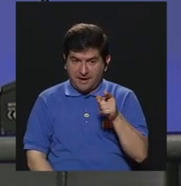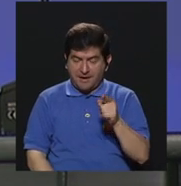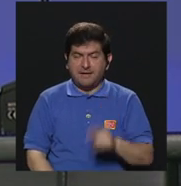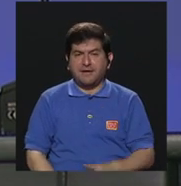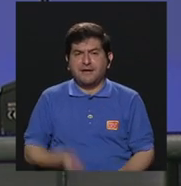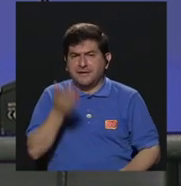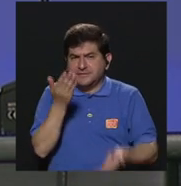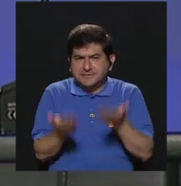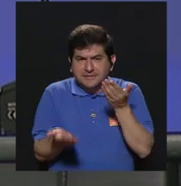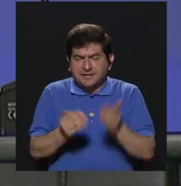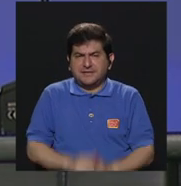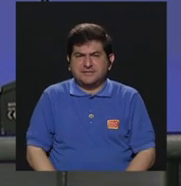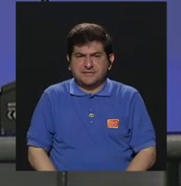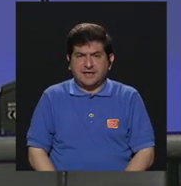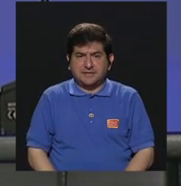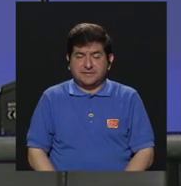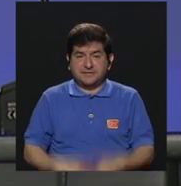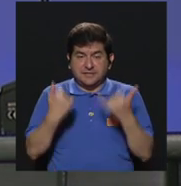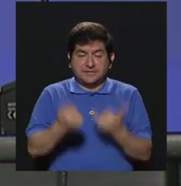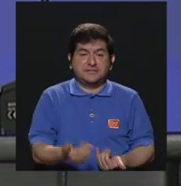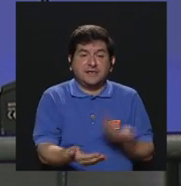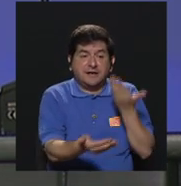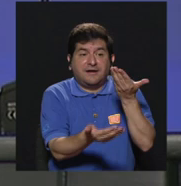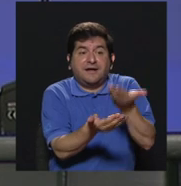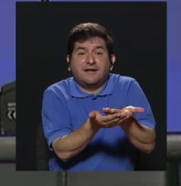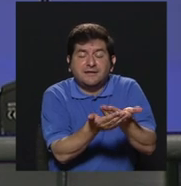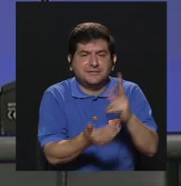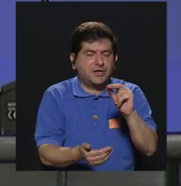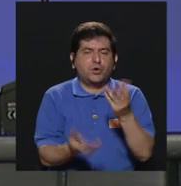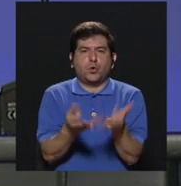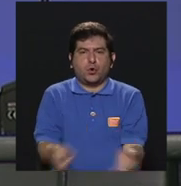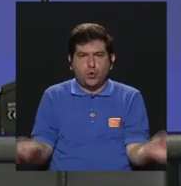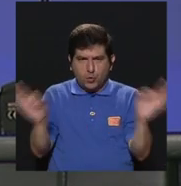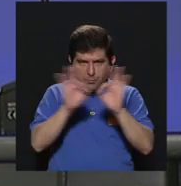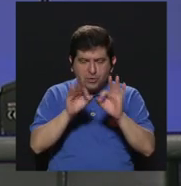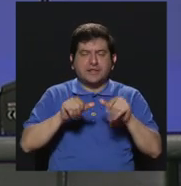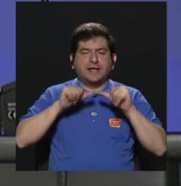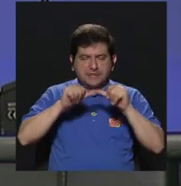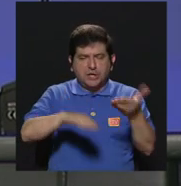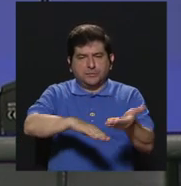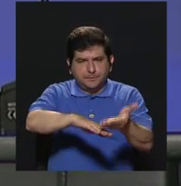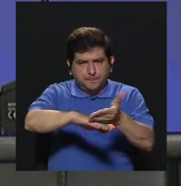que llegar, lo importante es avanzar.